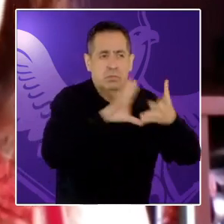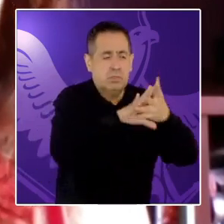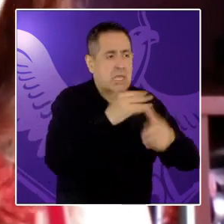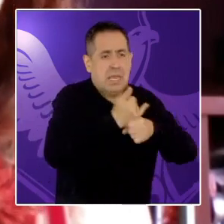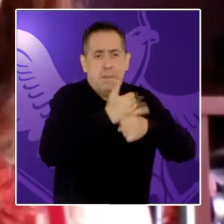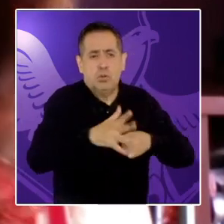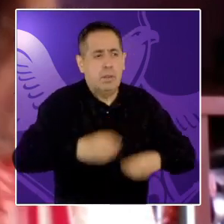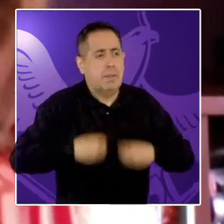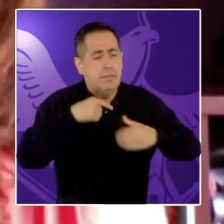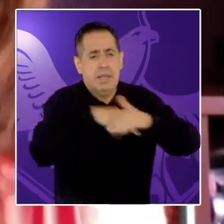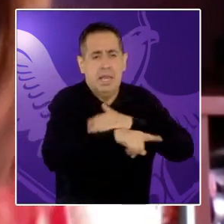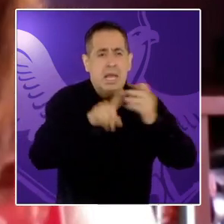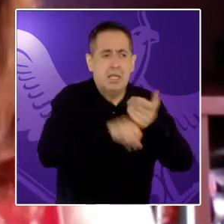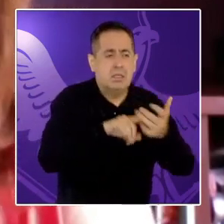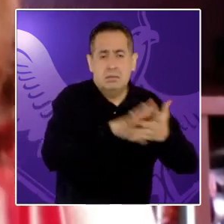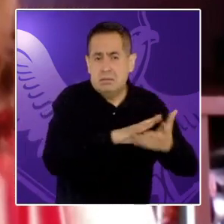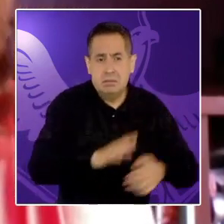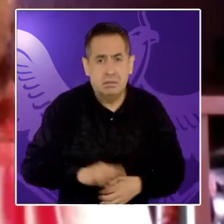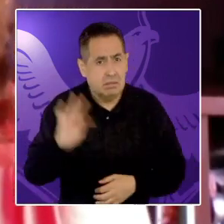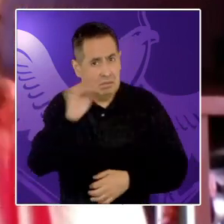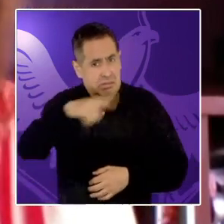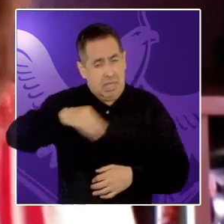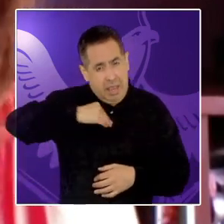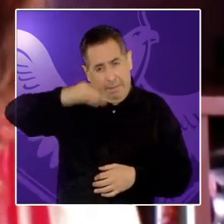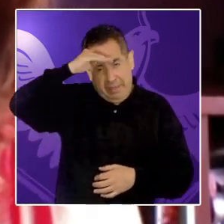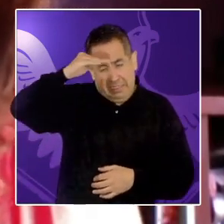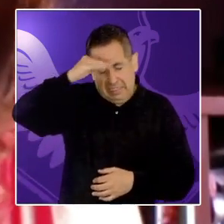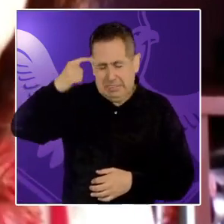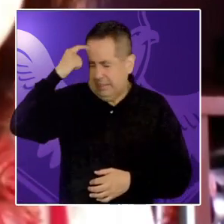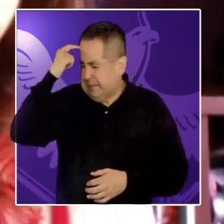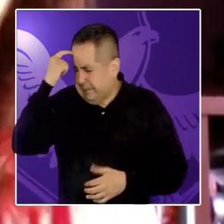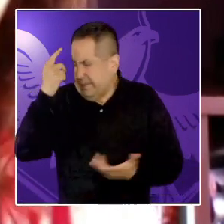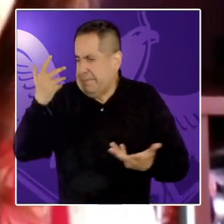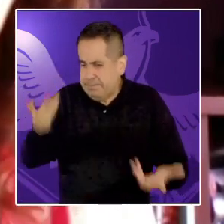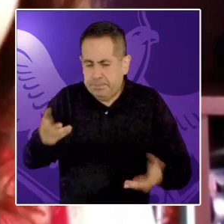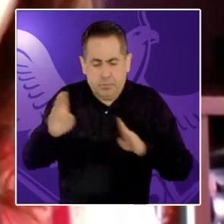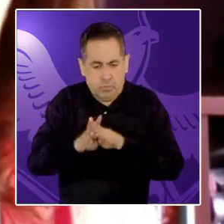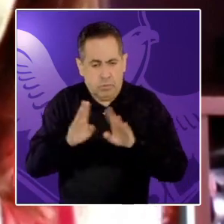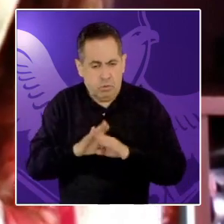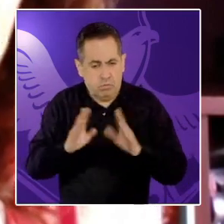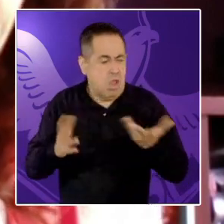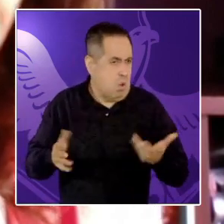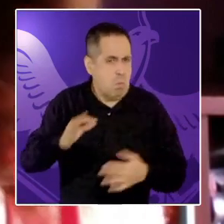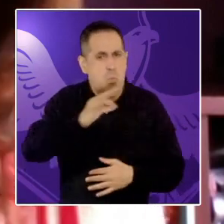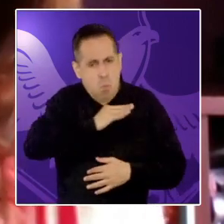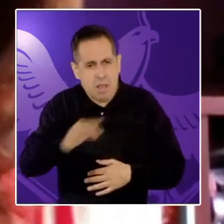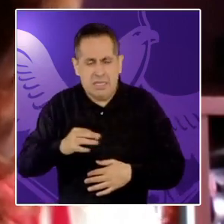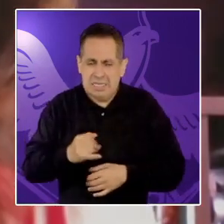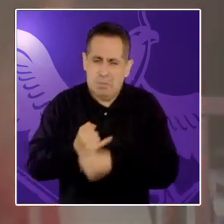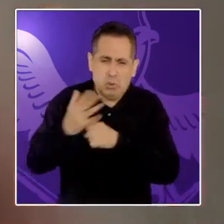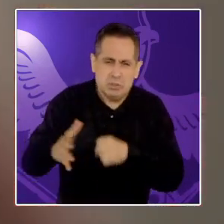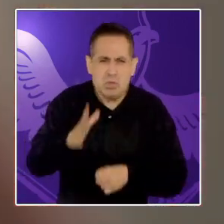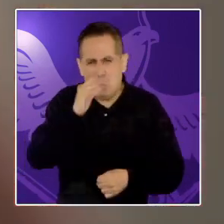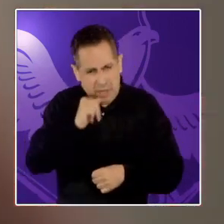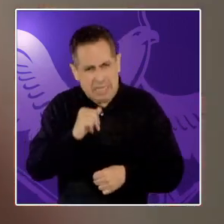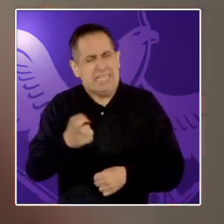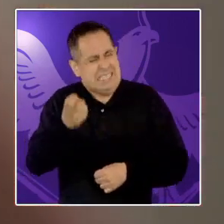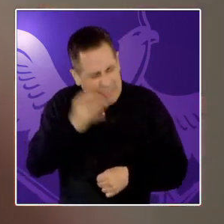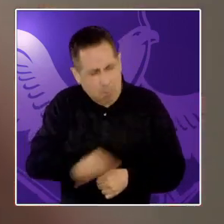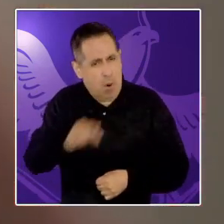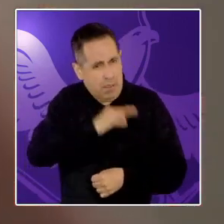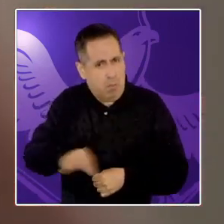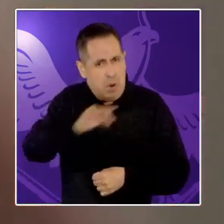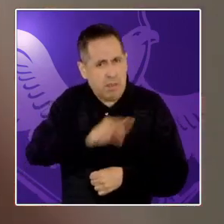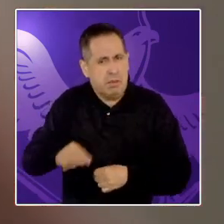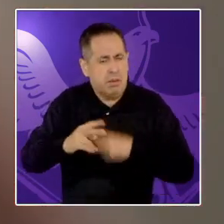de las prisiones y lo imposible de la vida de las mujeres en ella. Si pensamos esta pandemia desde la lógica de dar pie y